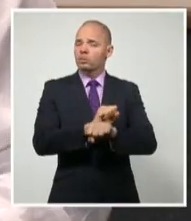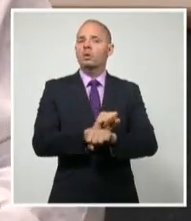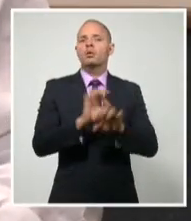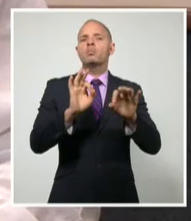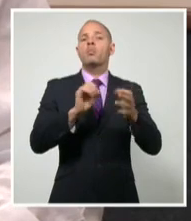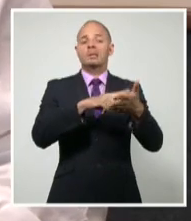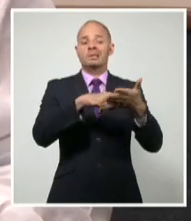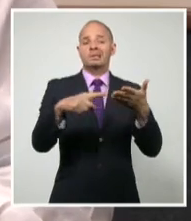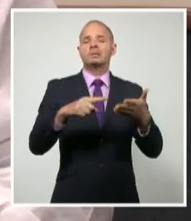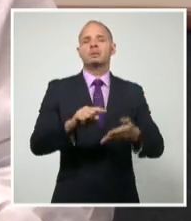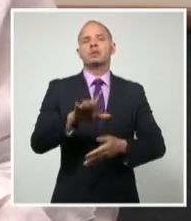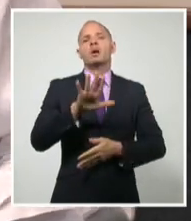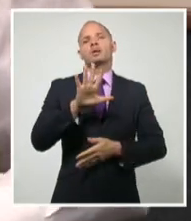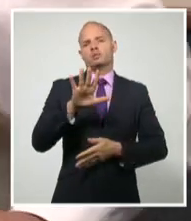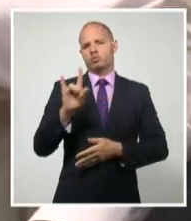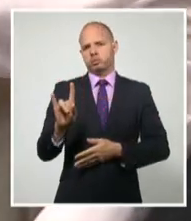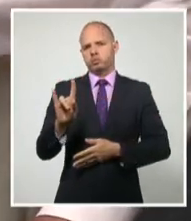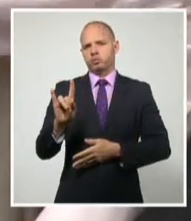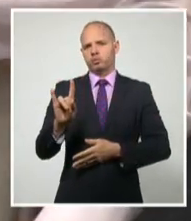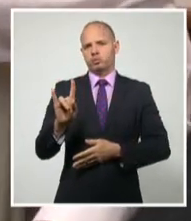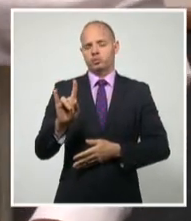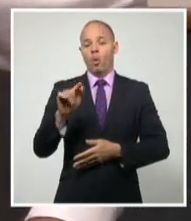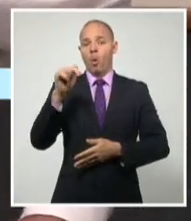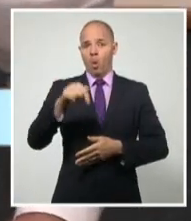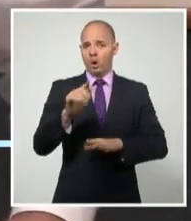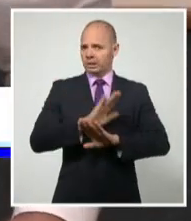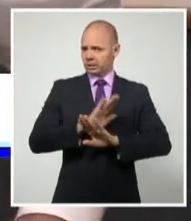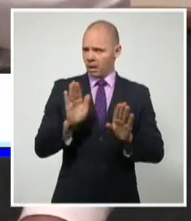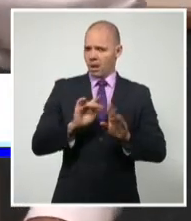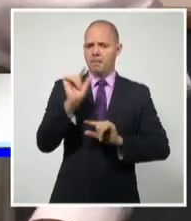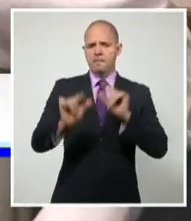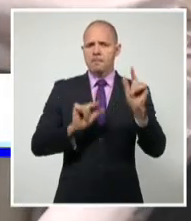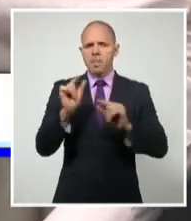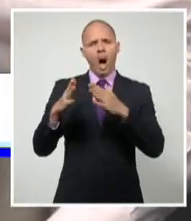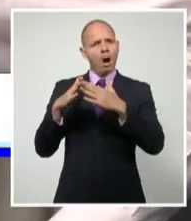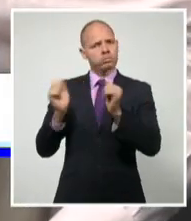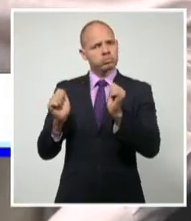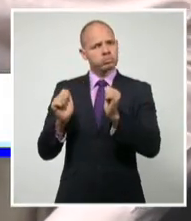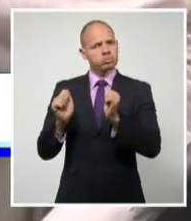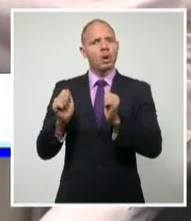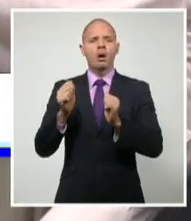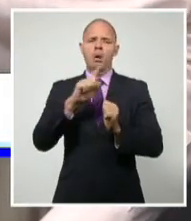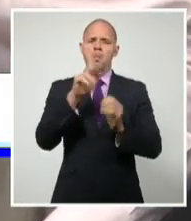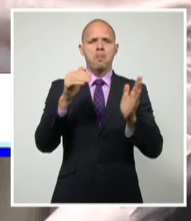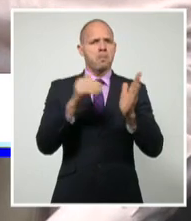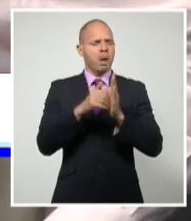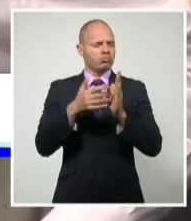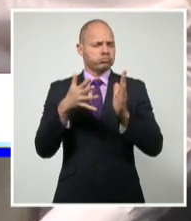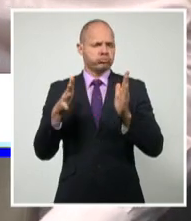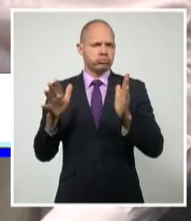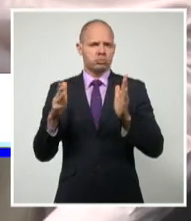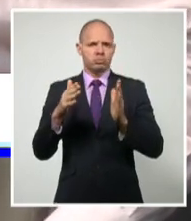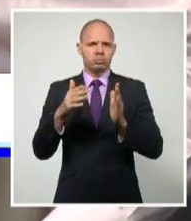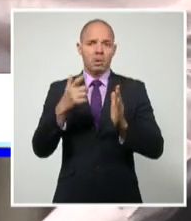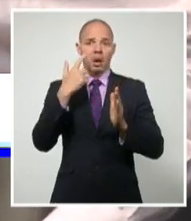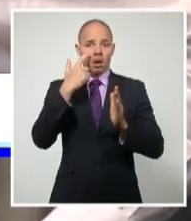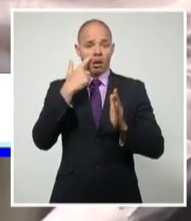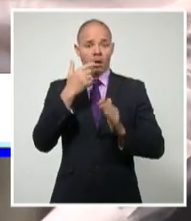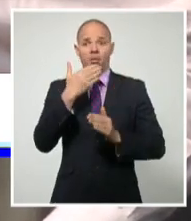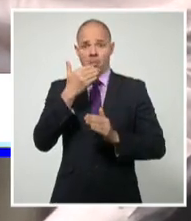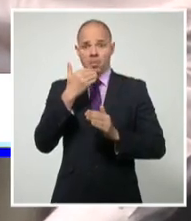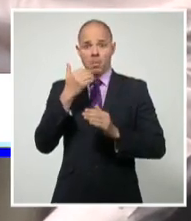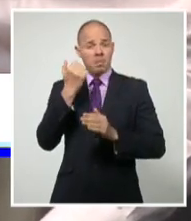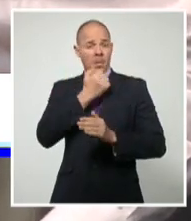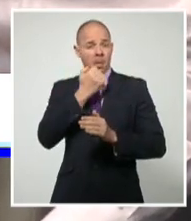acumulamos 1.671 altas, que representa que el 86,5% de los